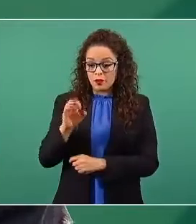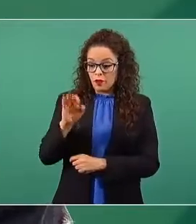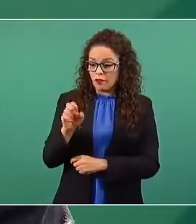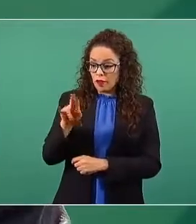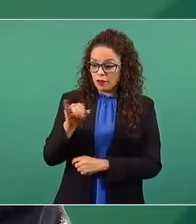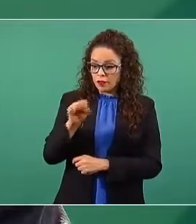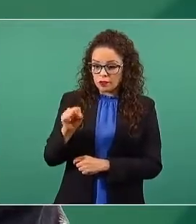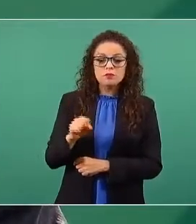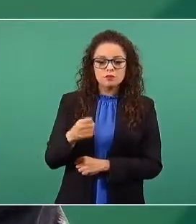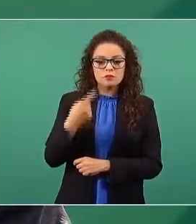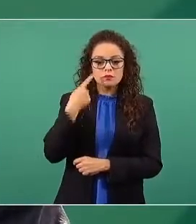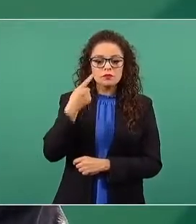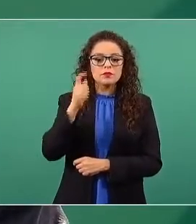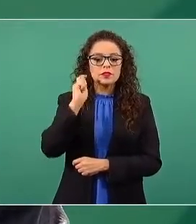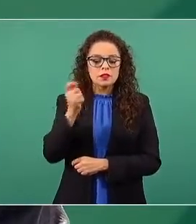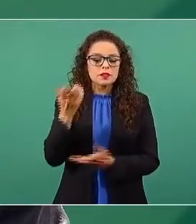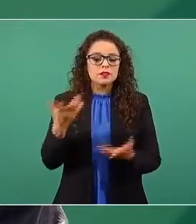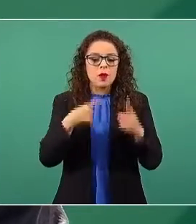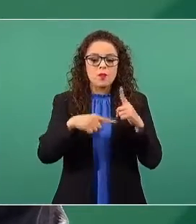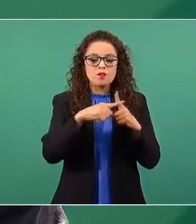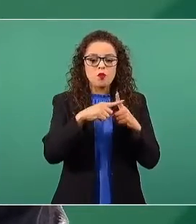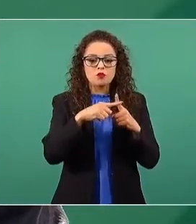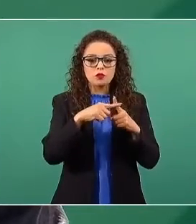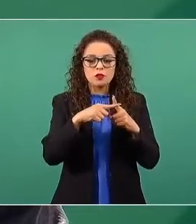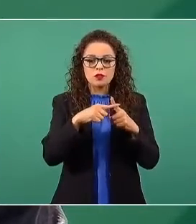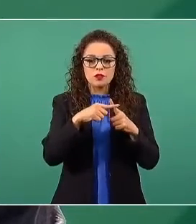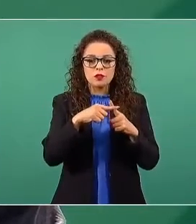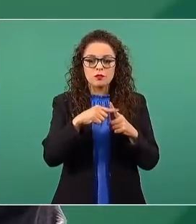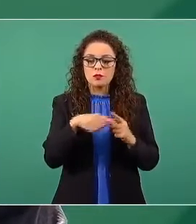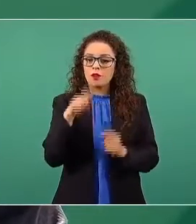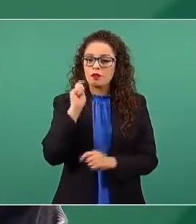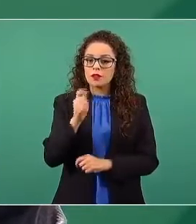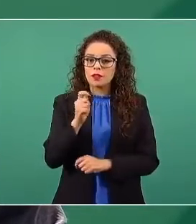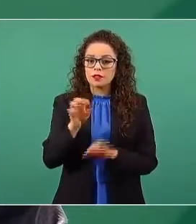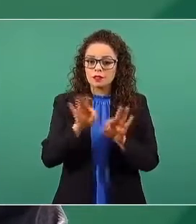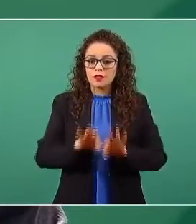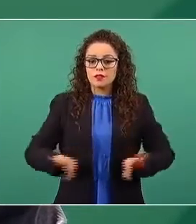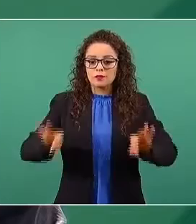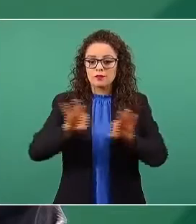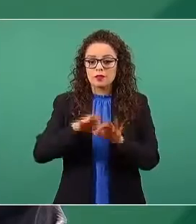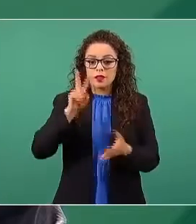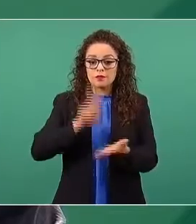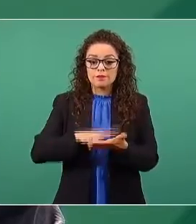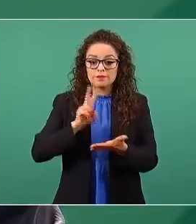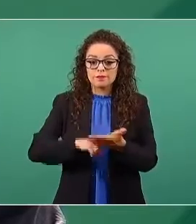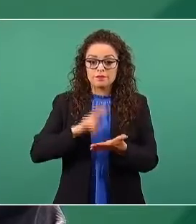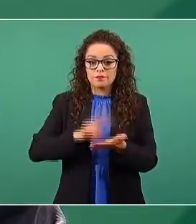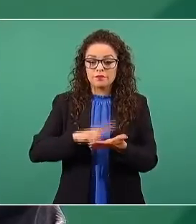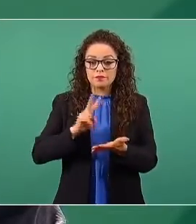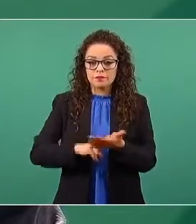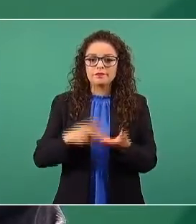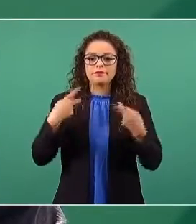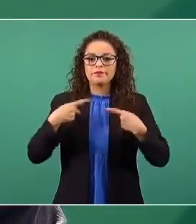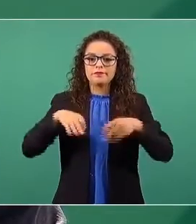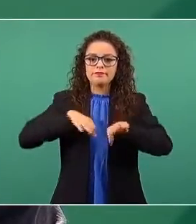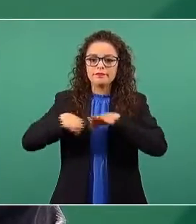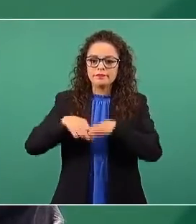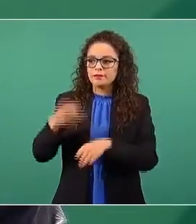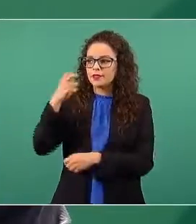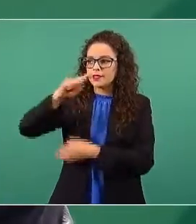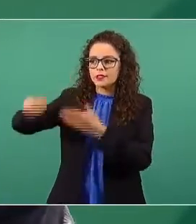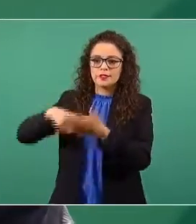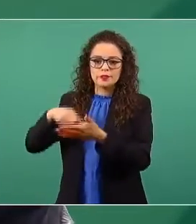atención positiva de lo más valioso que tiene COFEPRIS, que son las personas que trabajan en esa